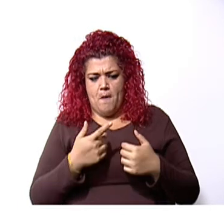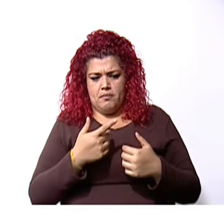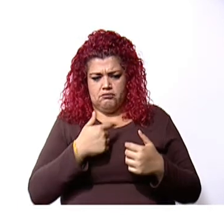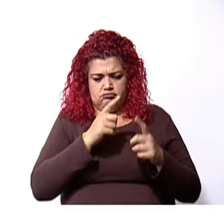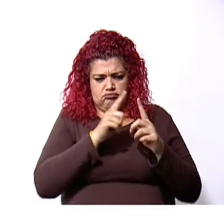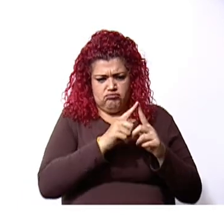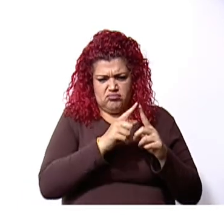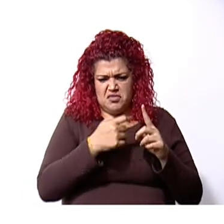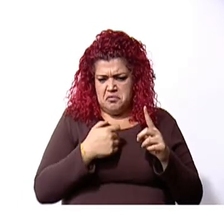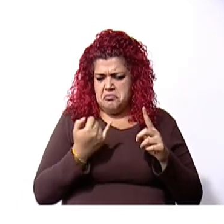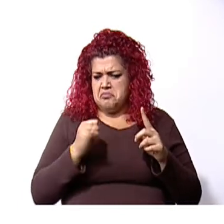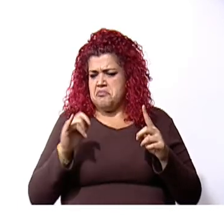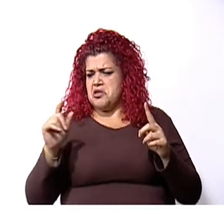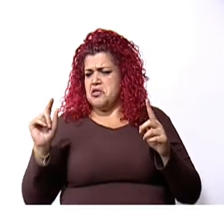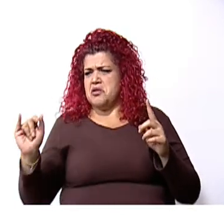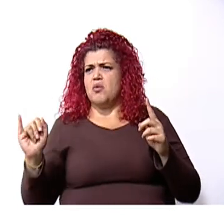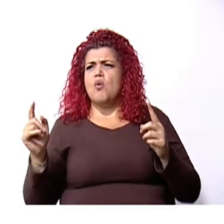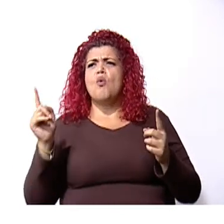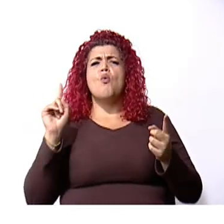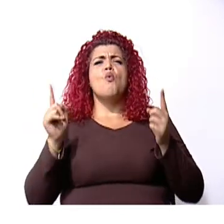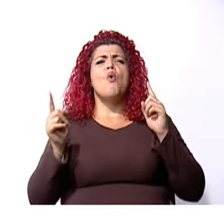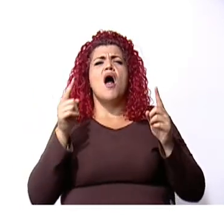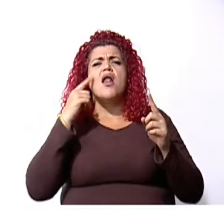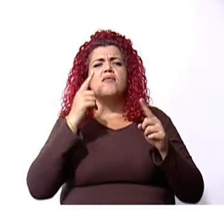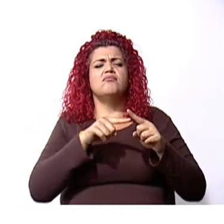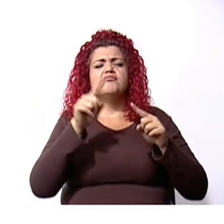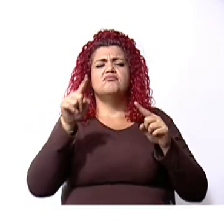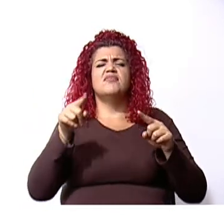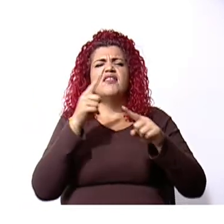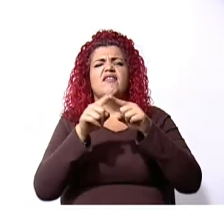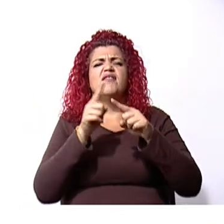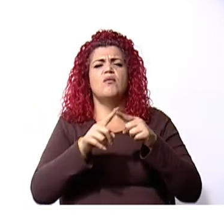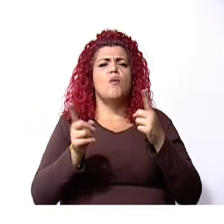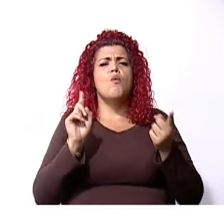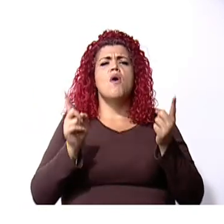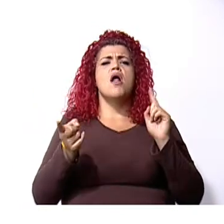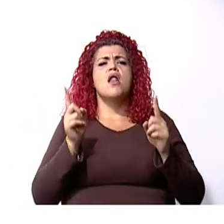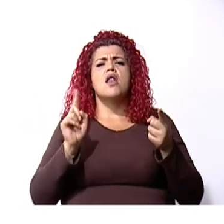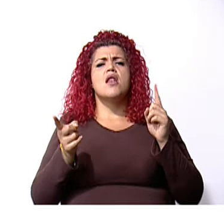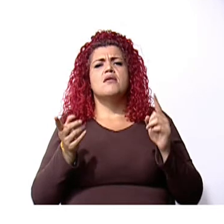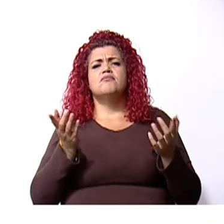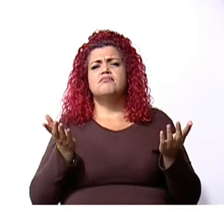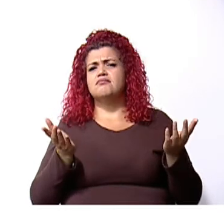independiente. A ver, ¿cuáles son variables ahí? ¿Cuáles son variables?